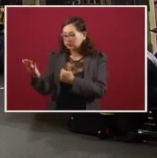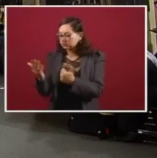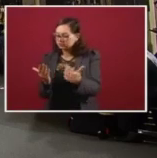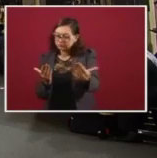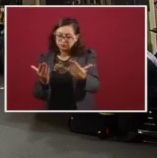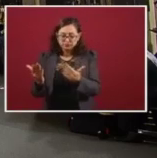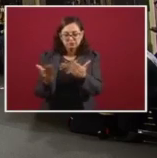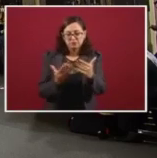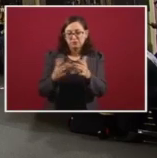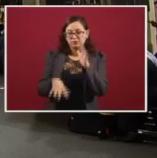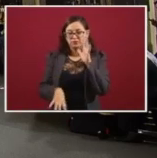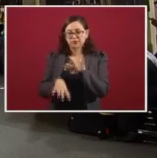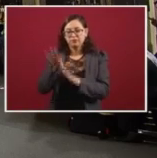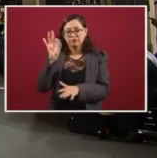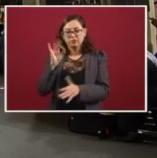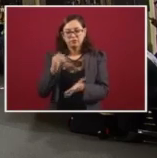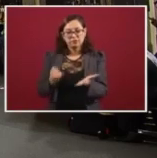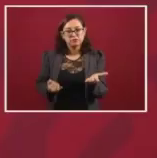se